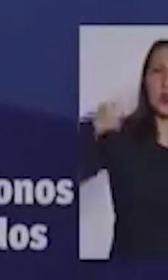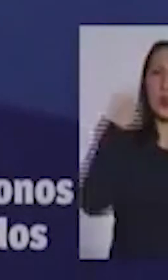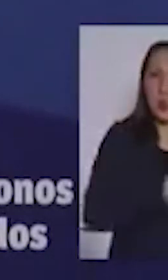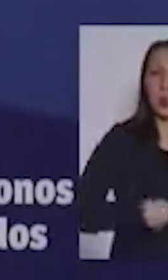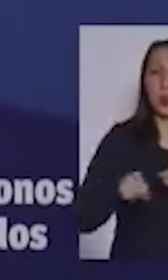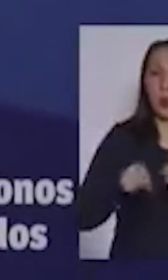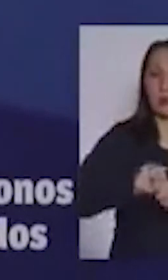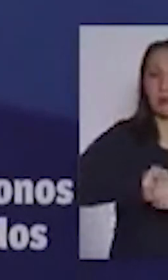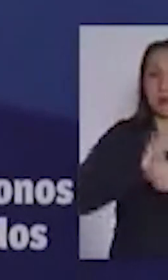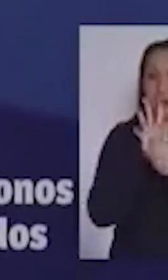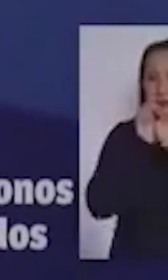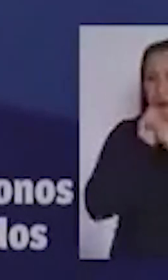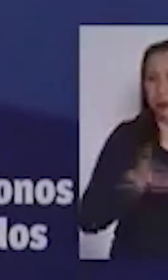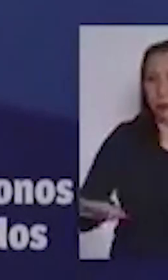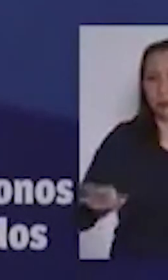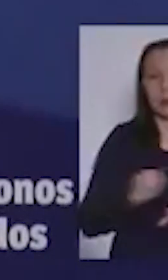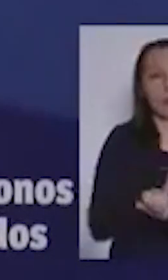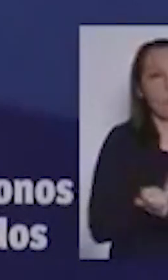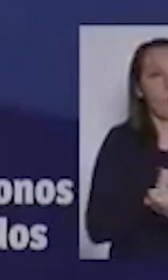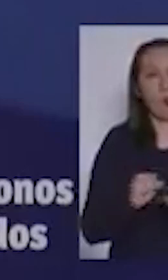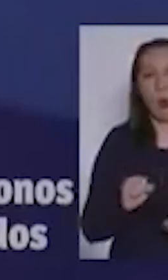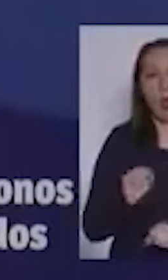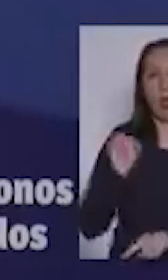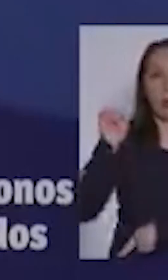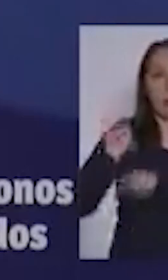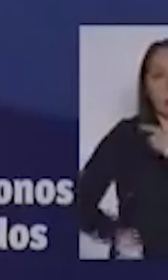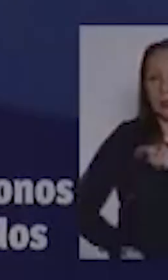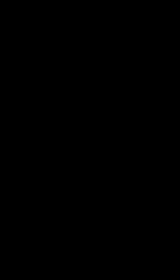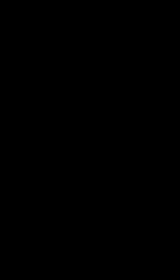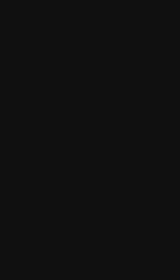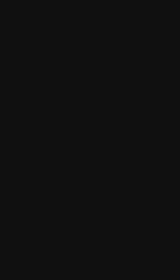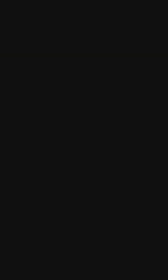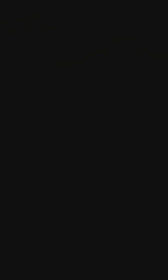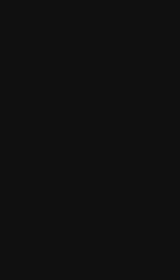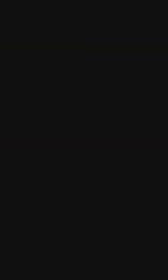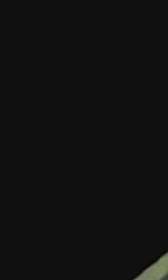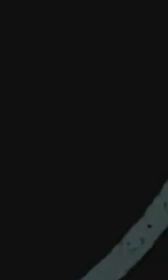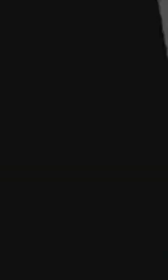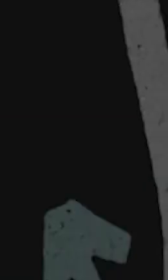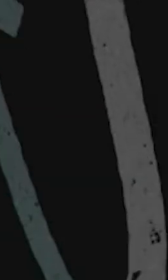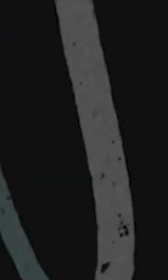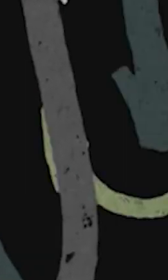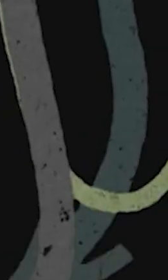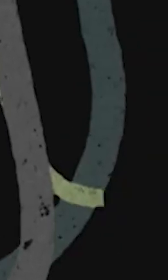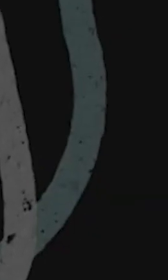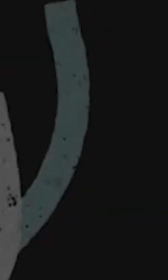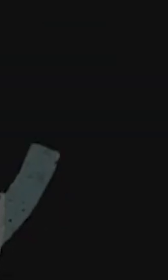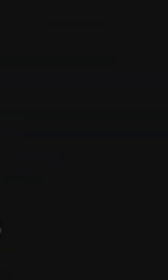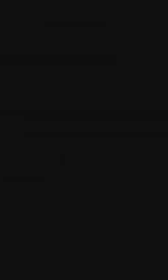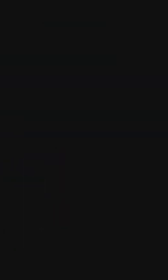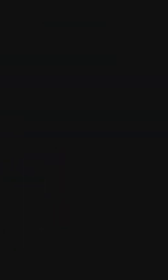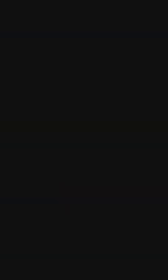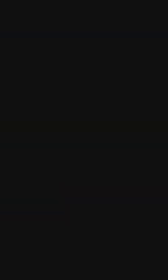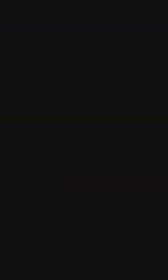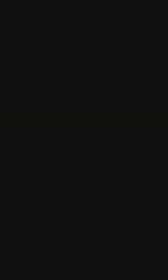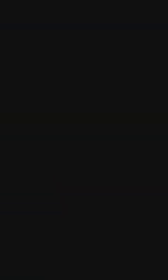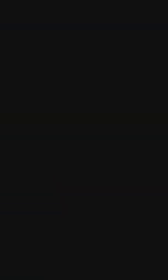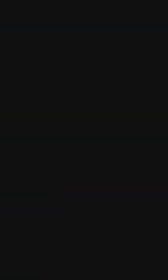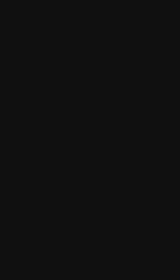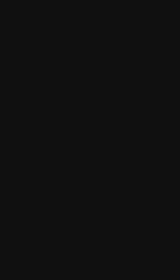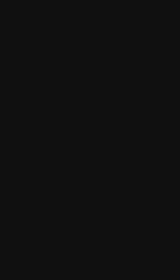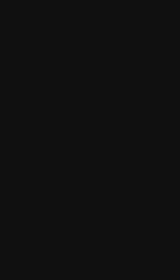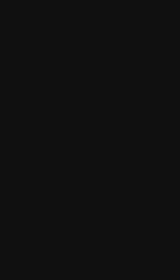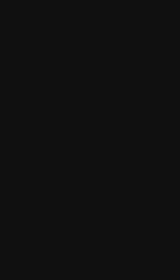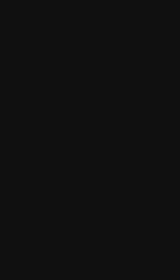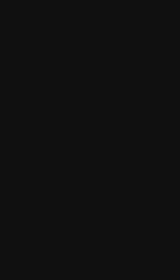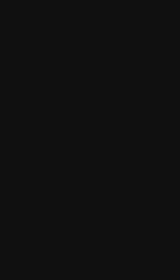pandemia no podemos tolerar estas actitudes una pandemia mundial es señal de los frágiles que